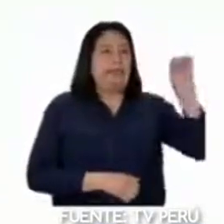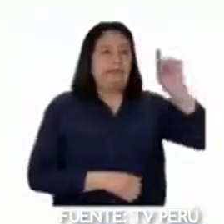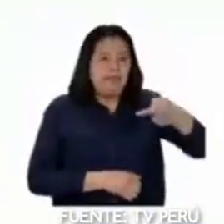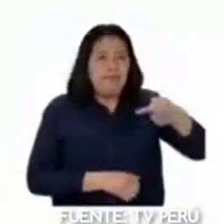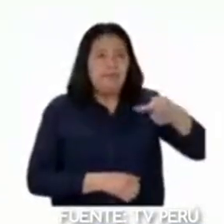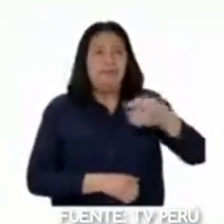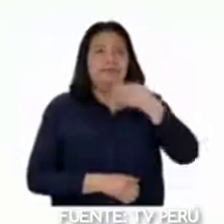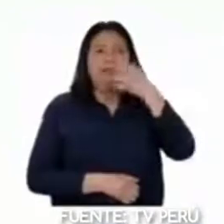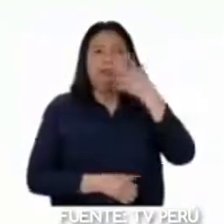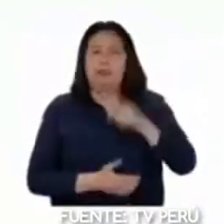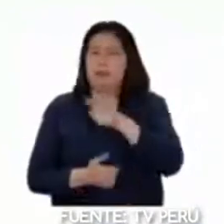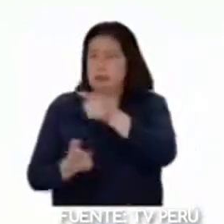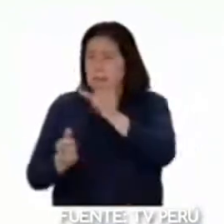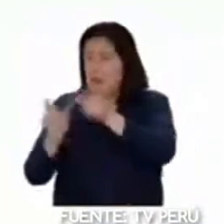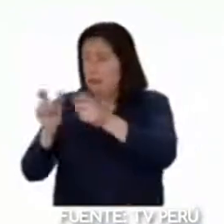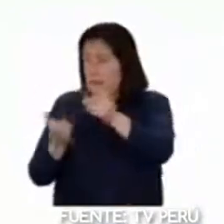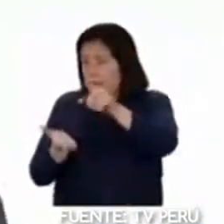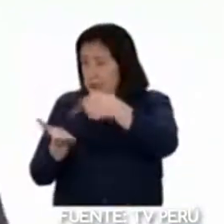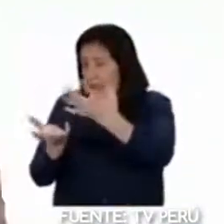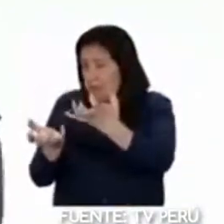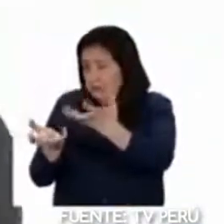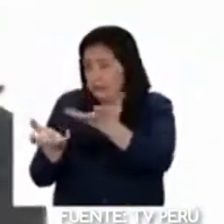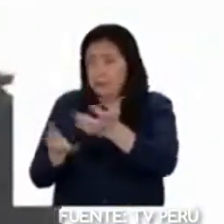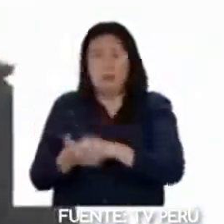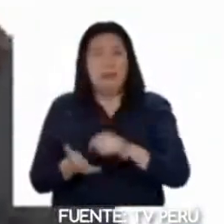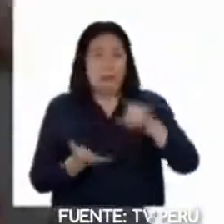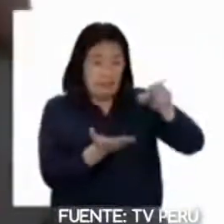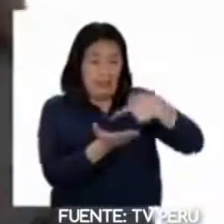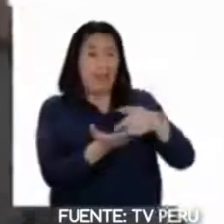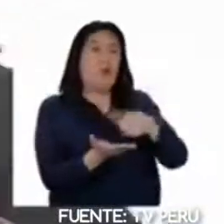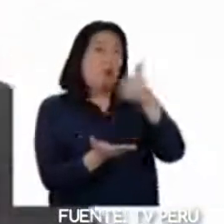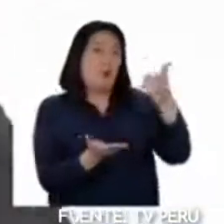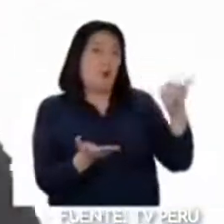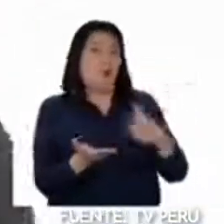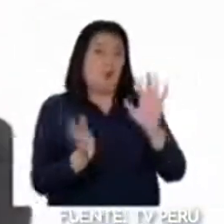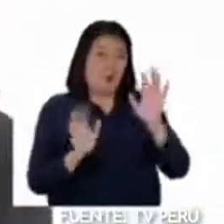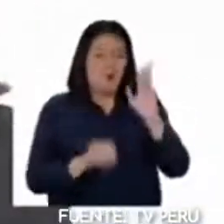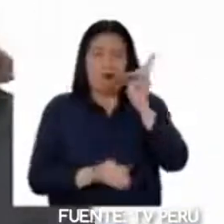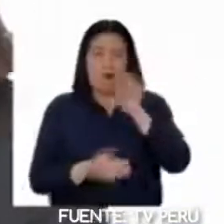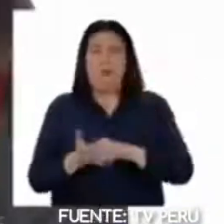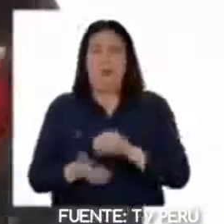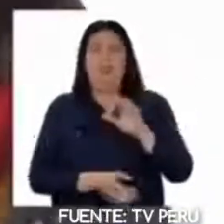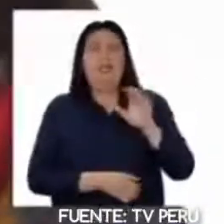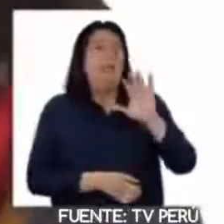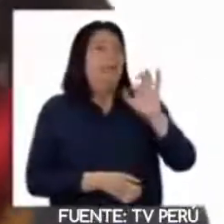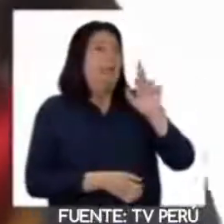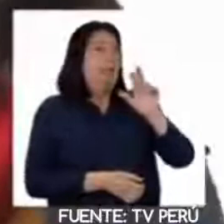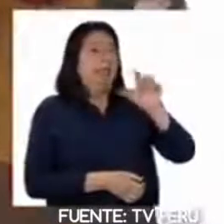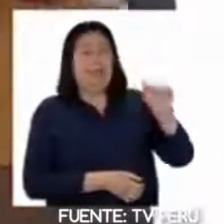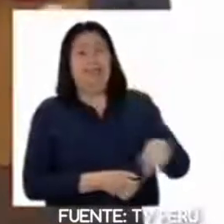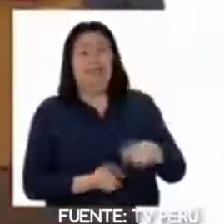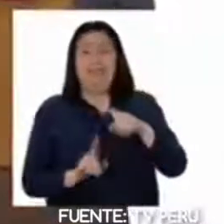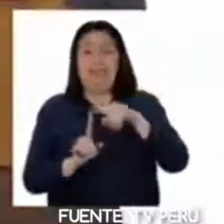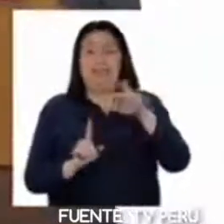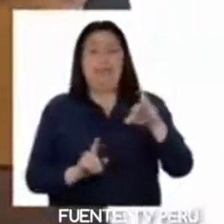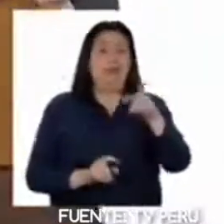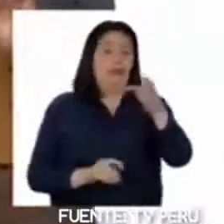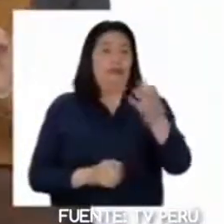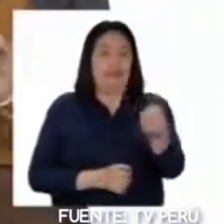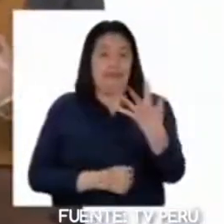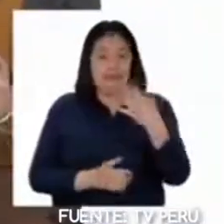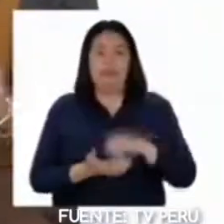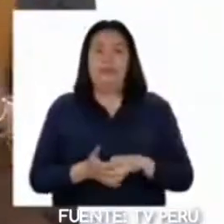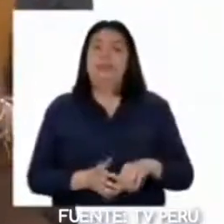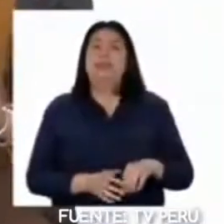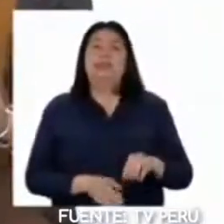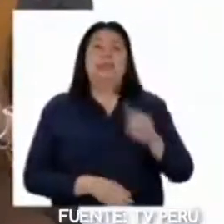manzanas. ¿Alguien más que quiera participar? Nos acaba de llegar otro mensaje, profesor, y es de Carla, de Tarapoto. Y nos dice